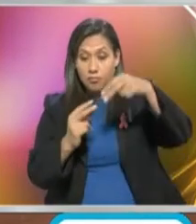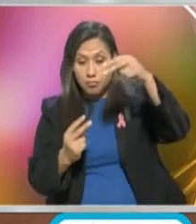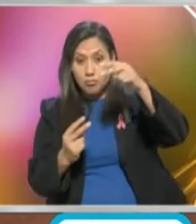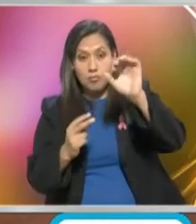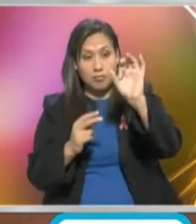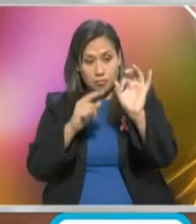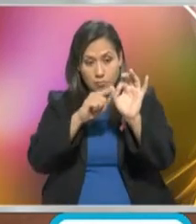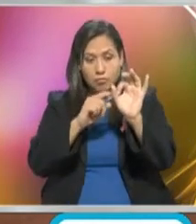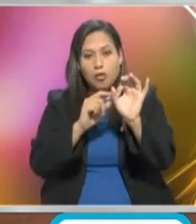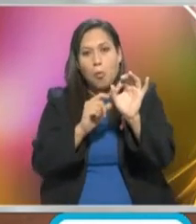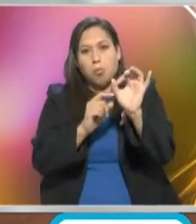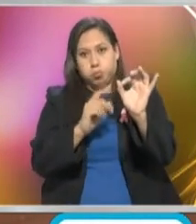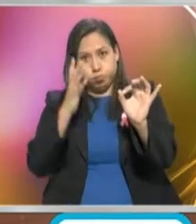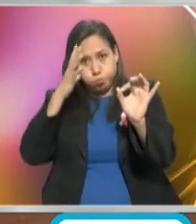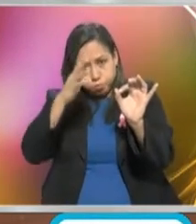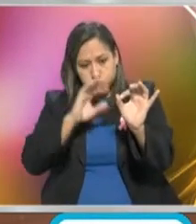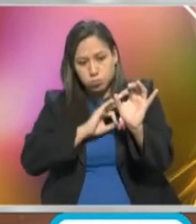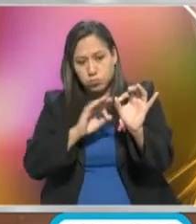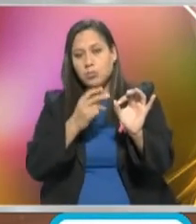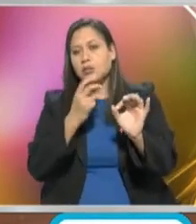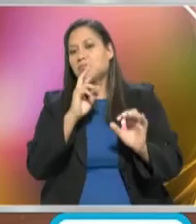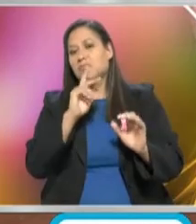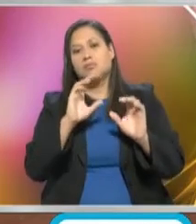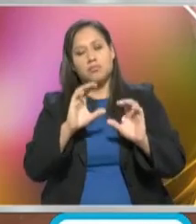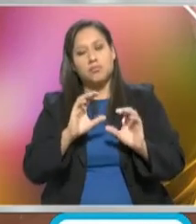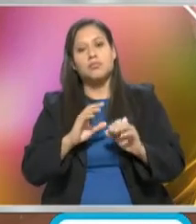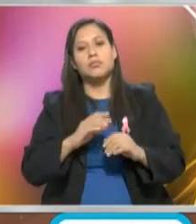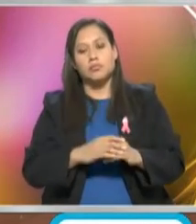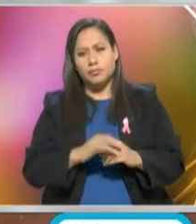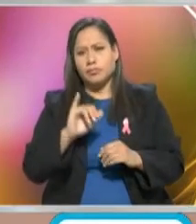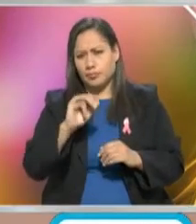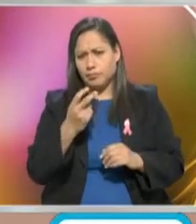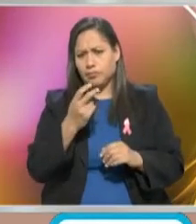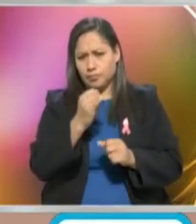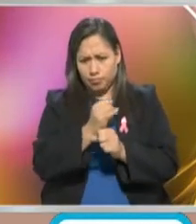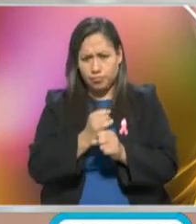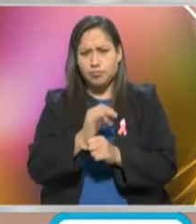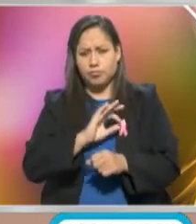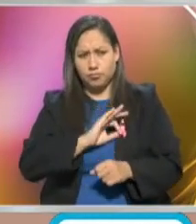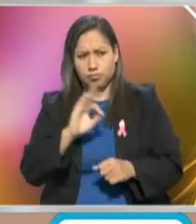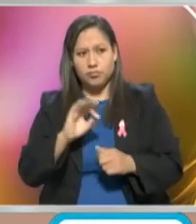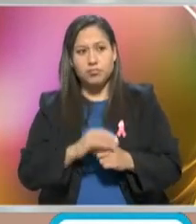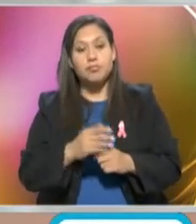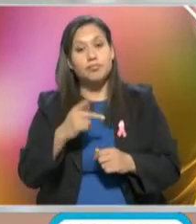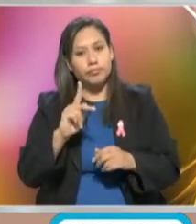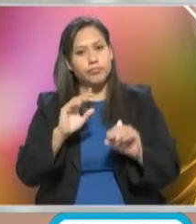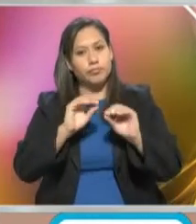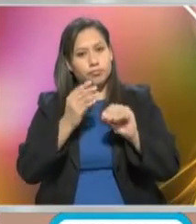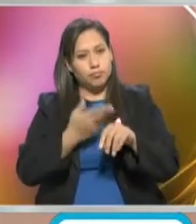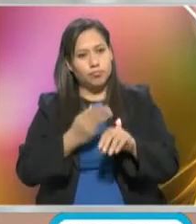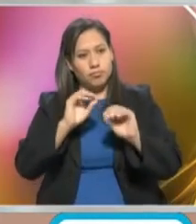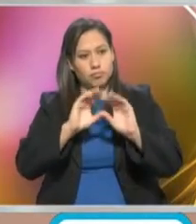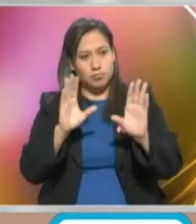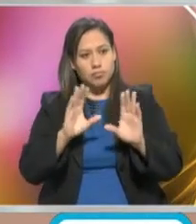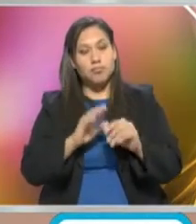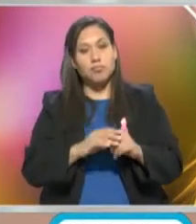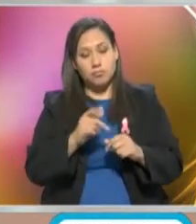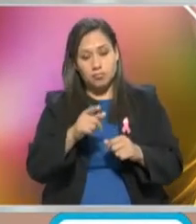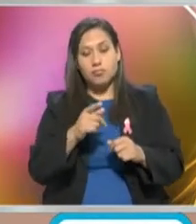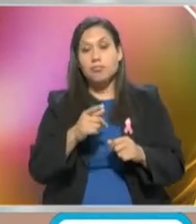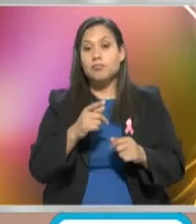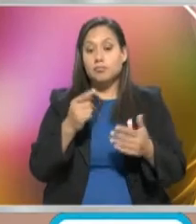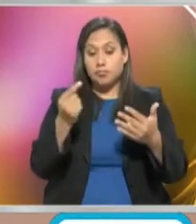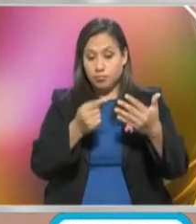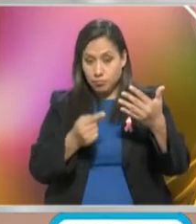y así tomar pues las debidas precauciones. Sí, este estudio se puede hacer, aunque hay que ser muy claros. Tiene sus indicaciones